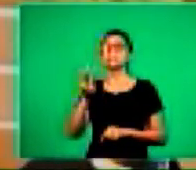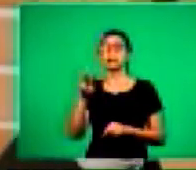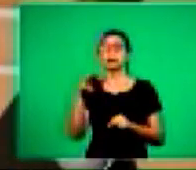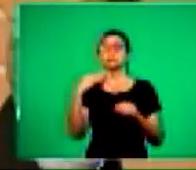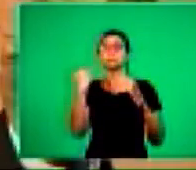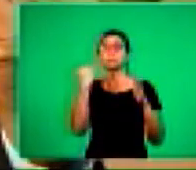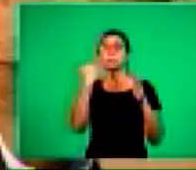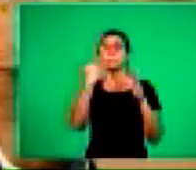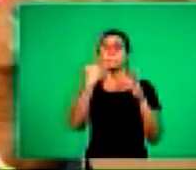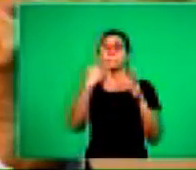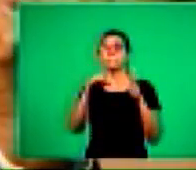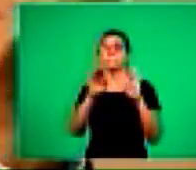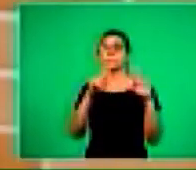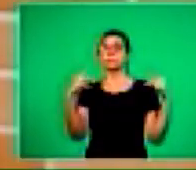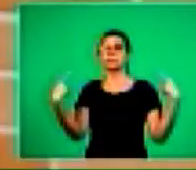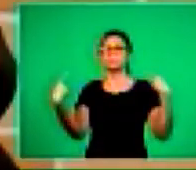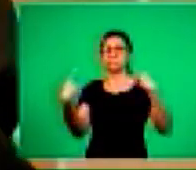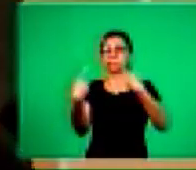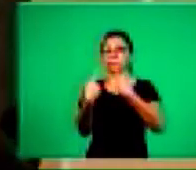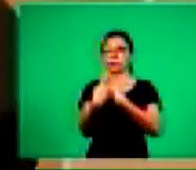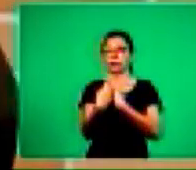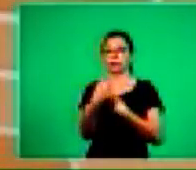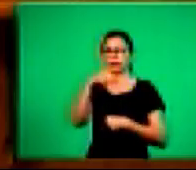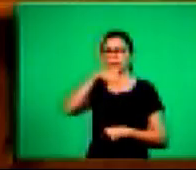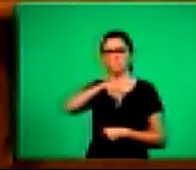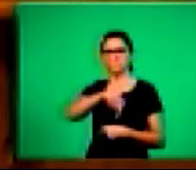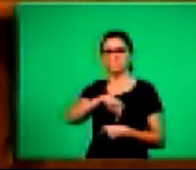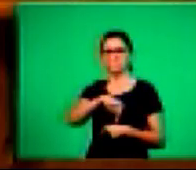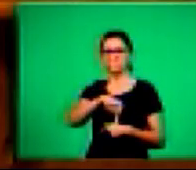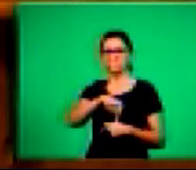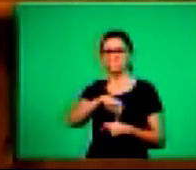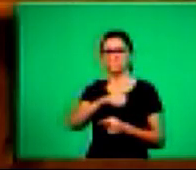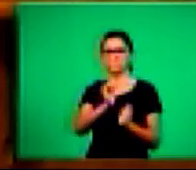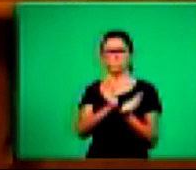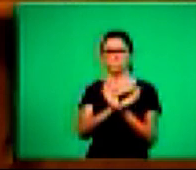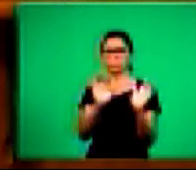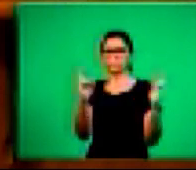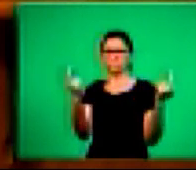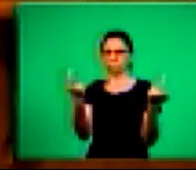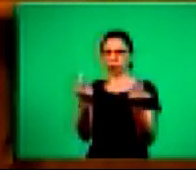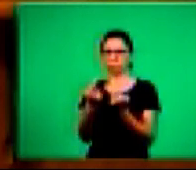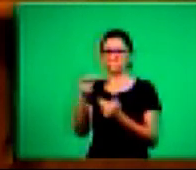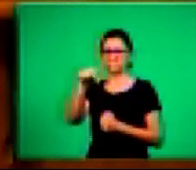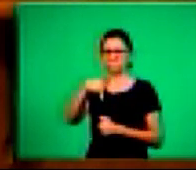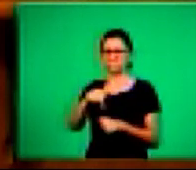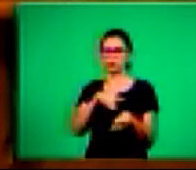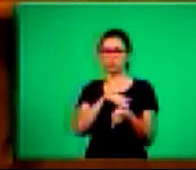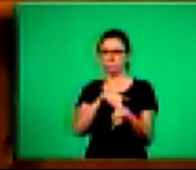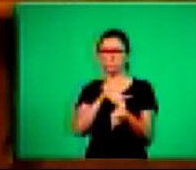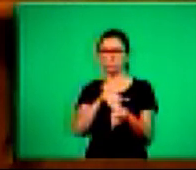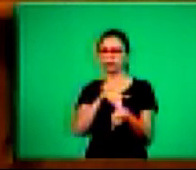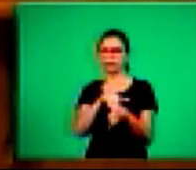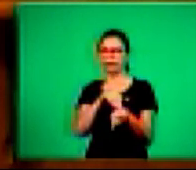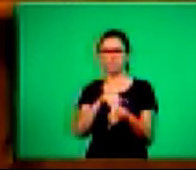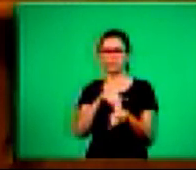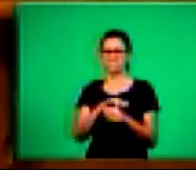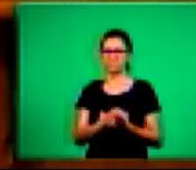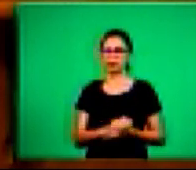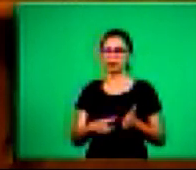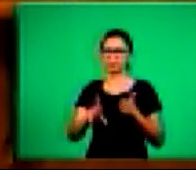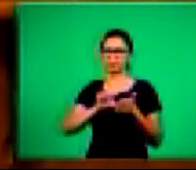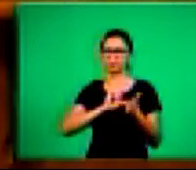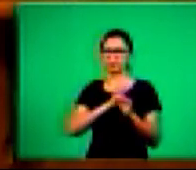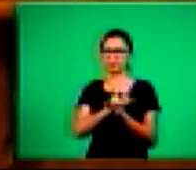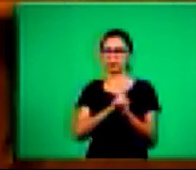página del presbiterio una conversación que tuvimos hoy con un grupo que he reunido con nosotros un grupo de hermanos de boavista que está aquí